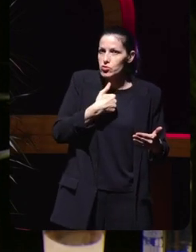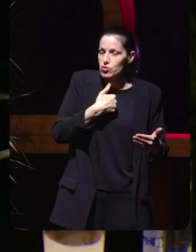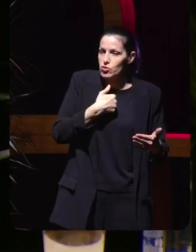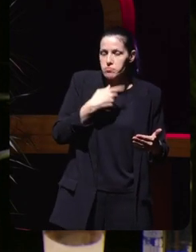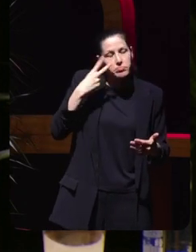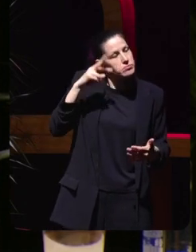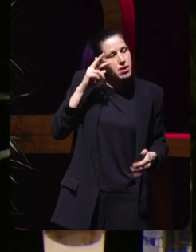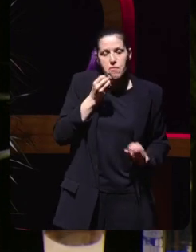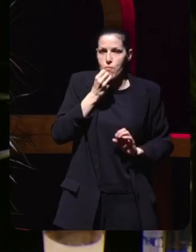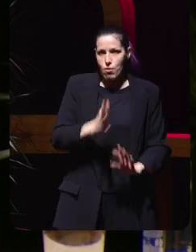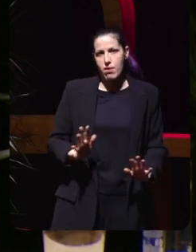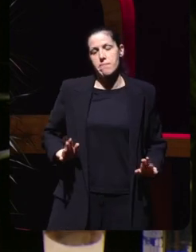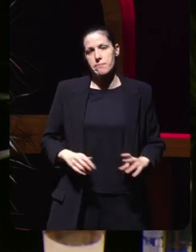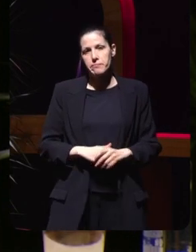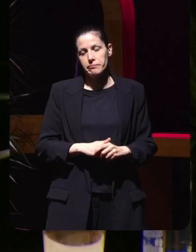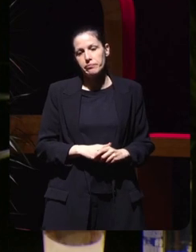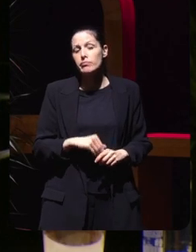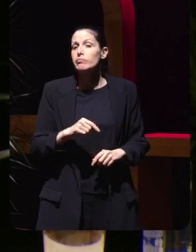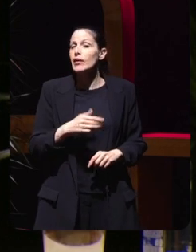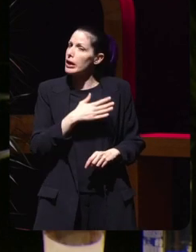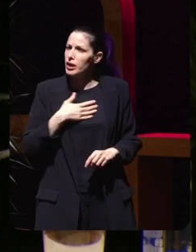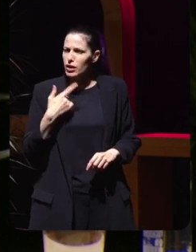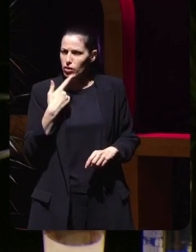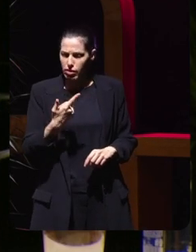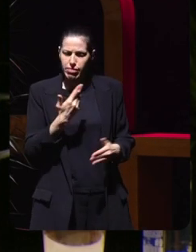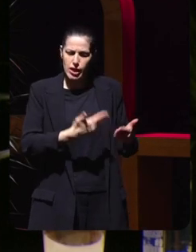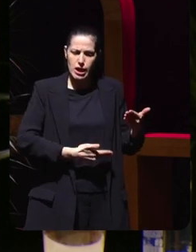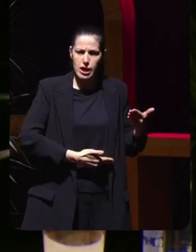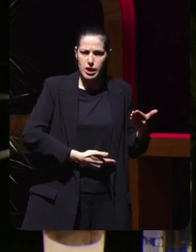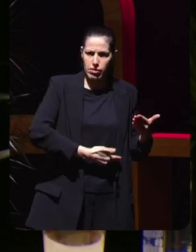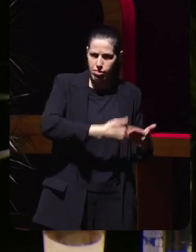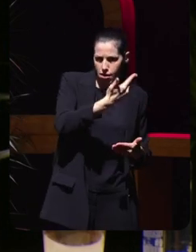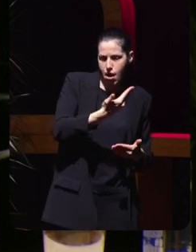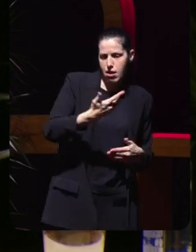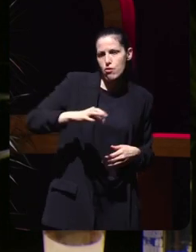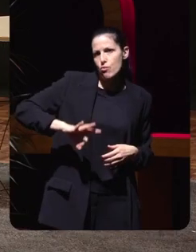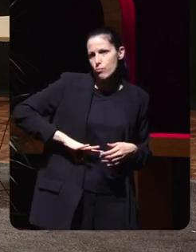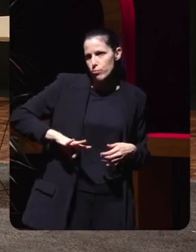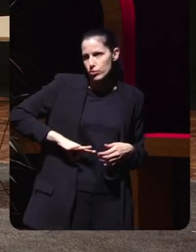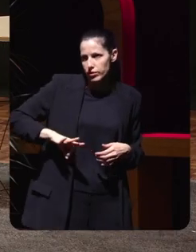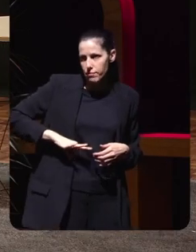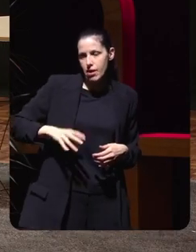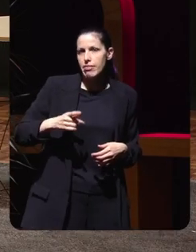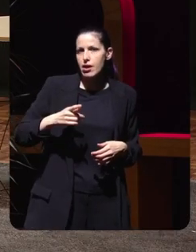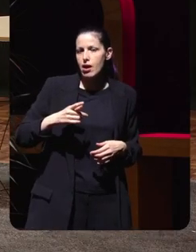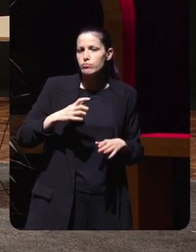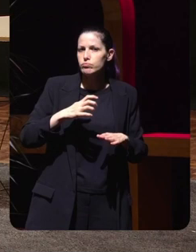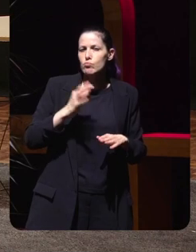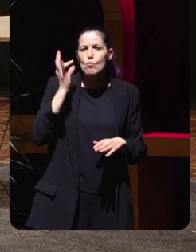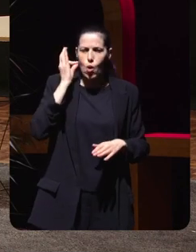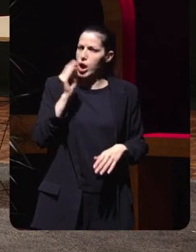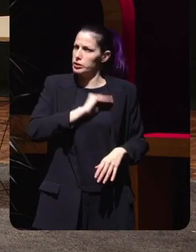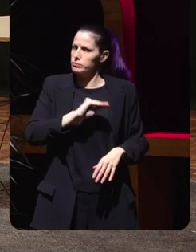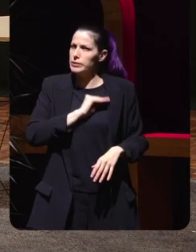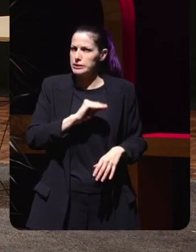tenía que decir que en diario de pontevedra mayor rompemos un poco a media a columnistas a ese dicho Aquí más veces